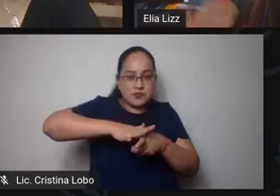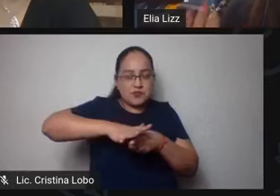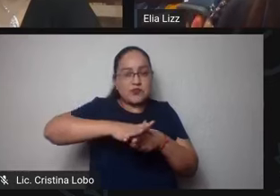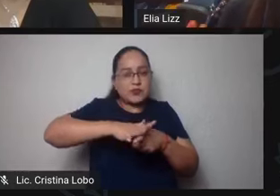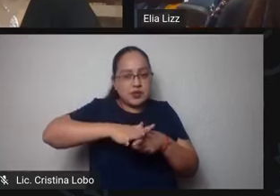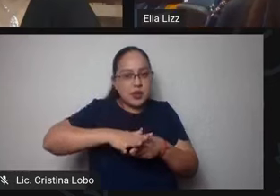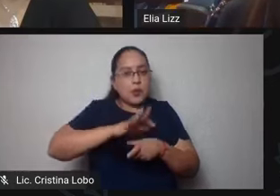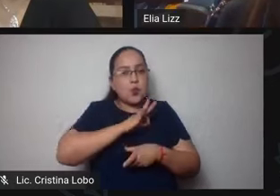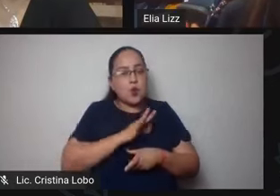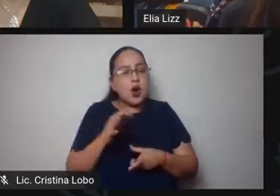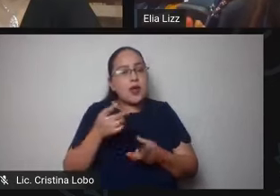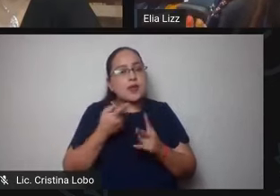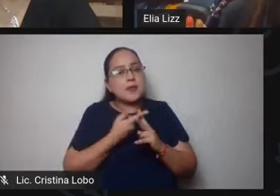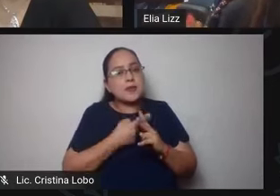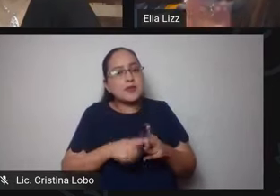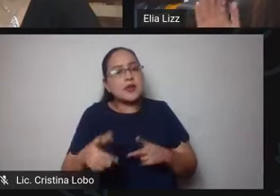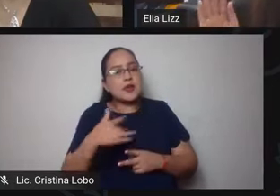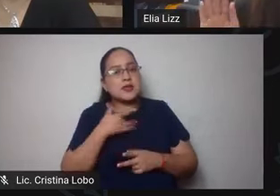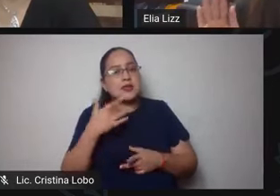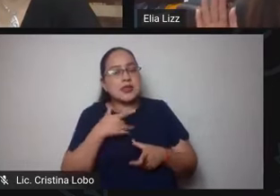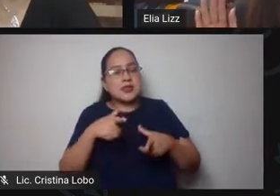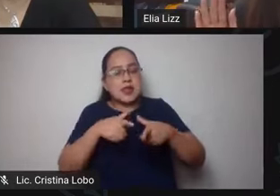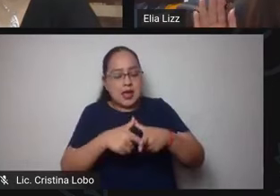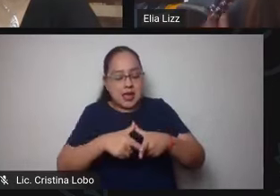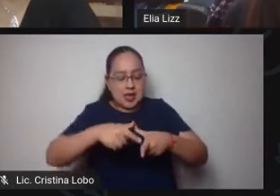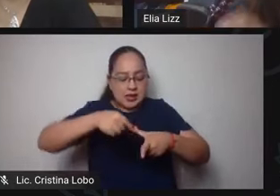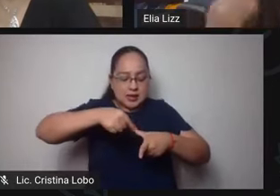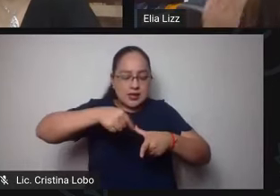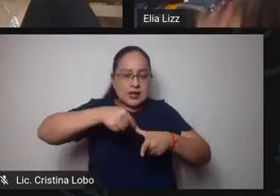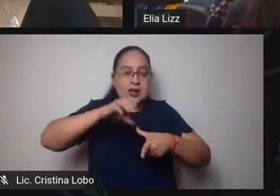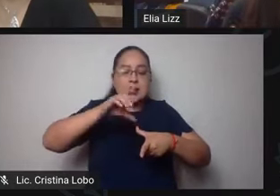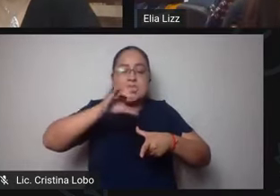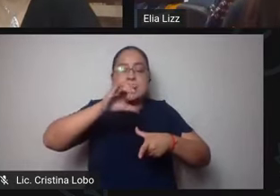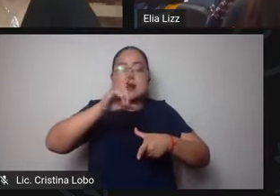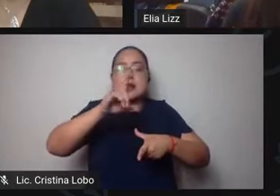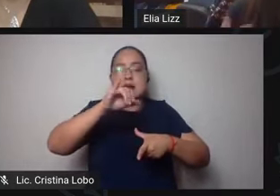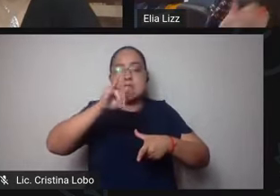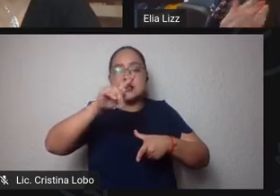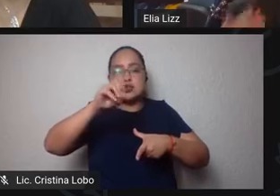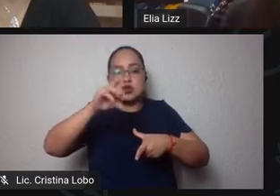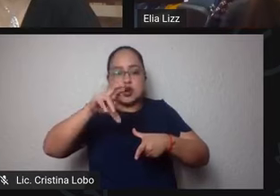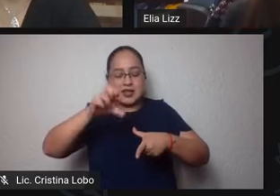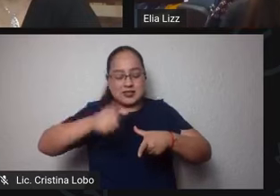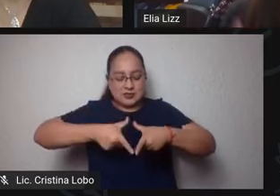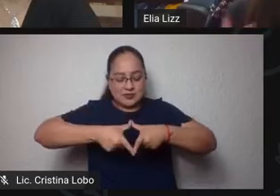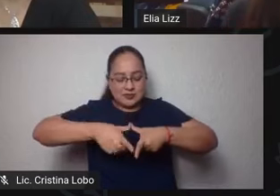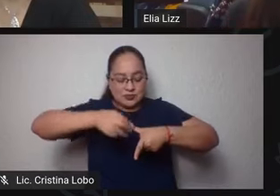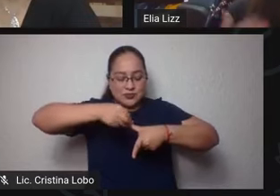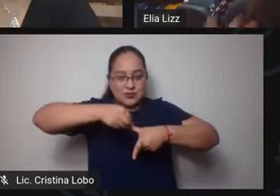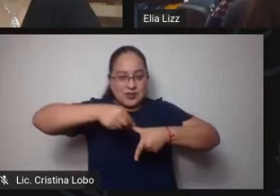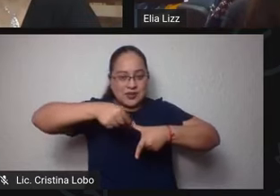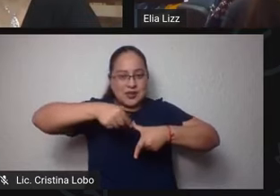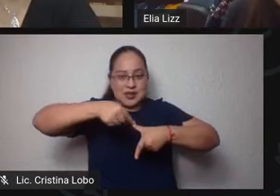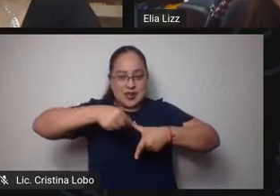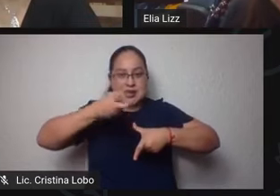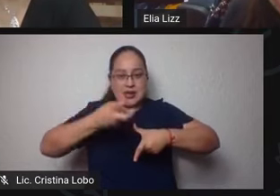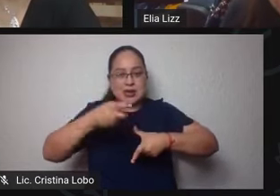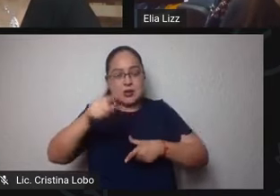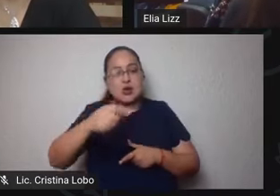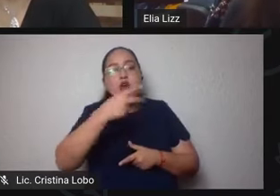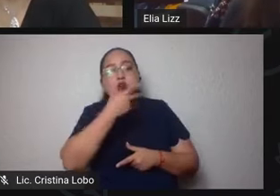explorarte dónde tienes el clítoris, para empezar. Que esa es otra situación. Mujeres, hombres,